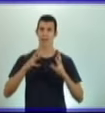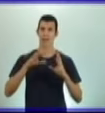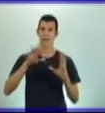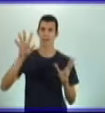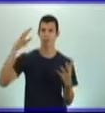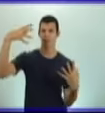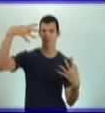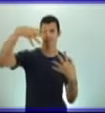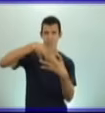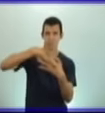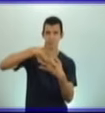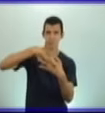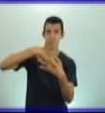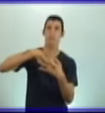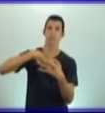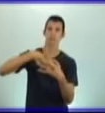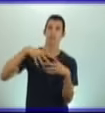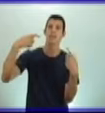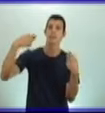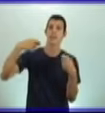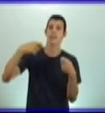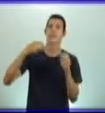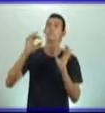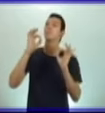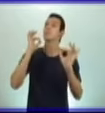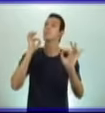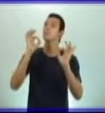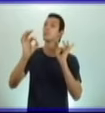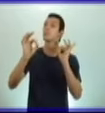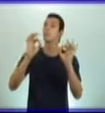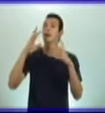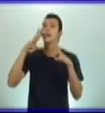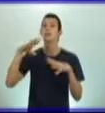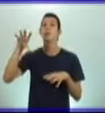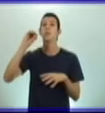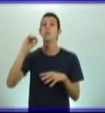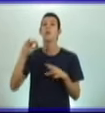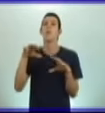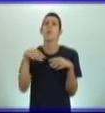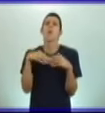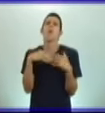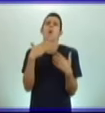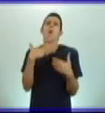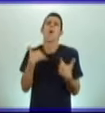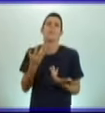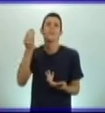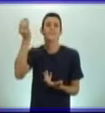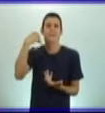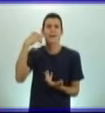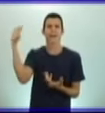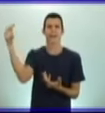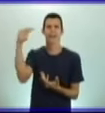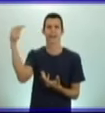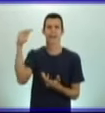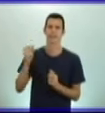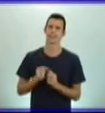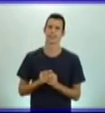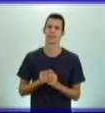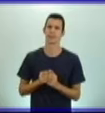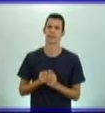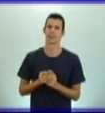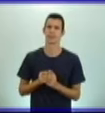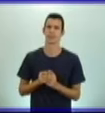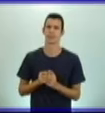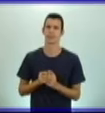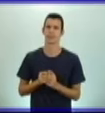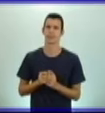infinito. Pero ¿cuándo esta función va a ser negativa? Bueno, será negativa si las imágenes de la función se encuentran